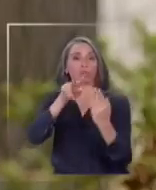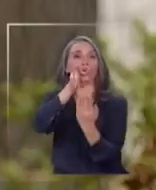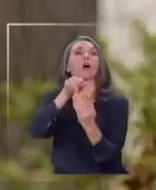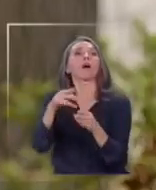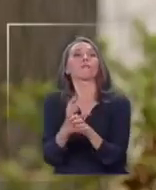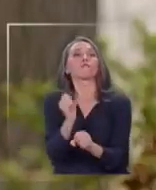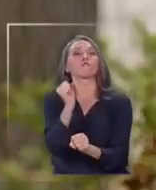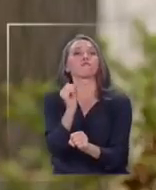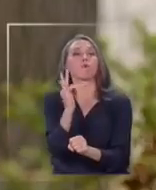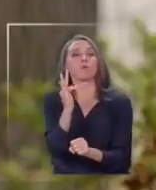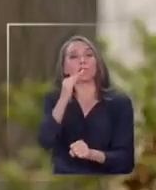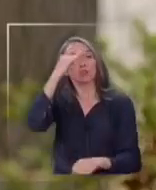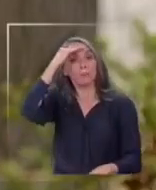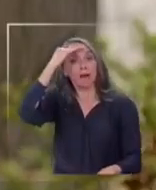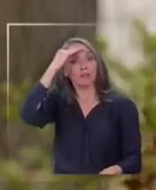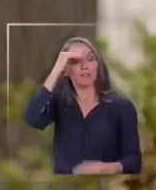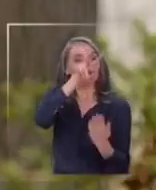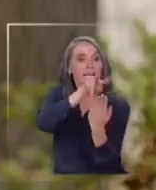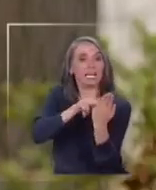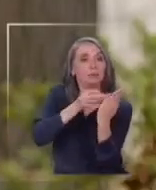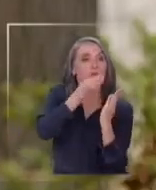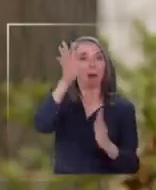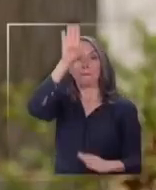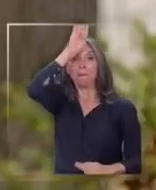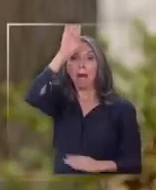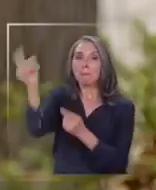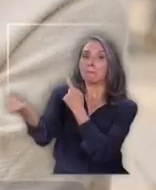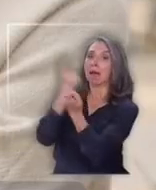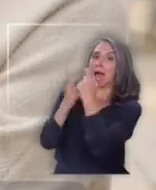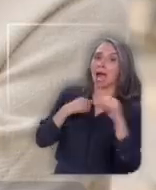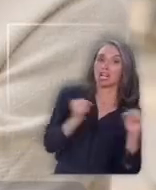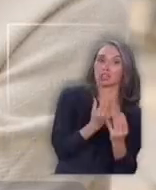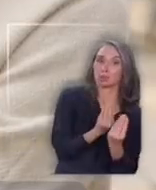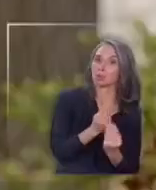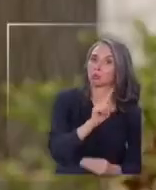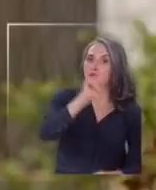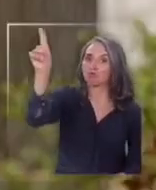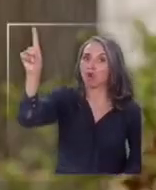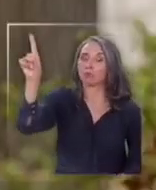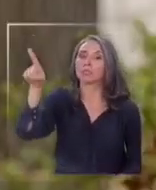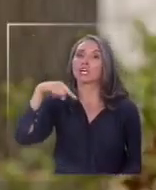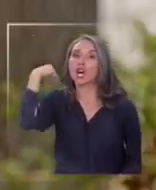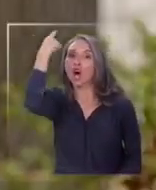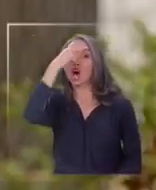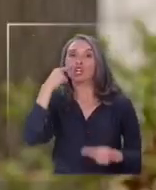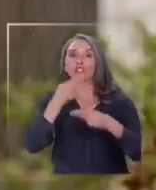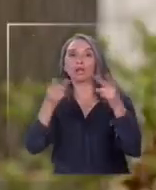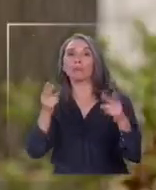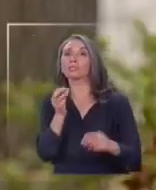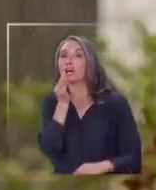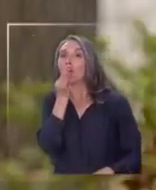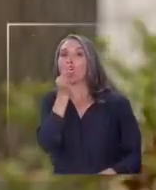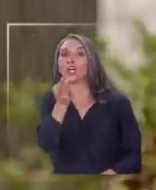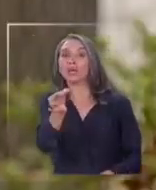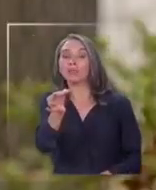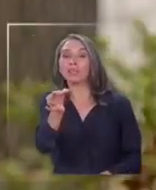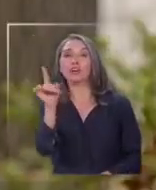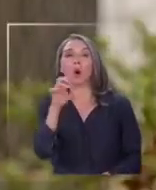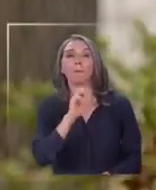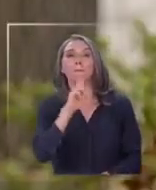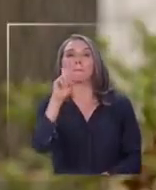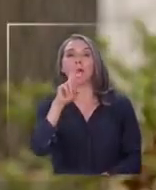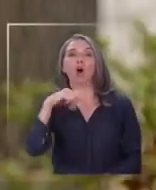declaración diciéndole al Papa que no nos iba a amedrentar, que mostraba un rostro que era el